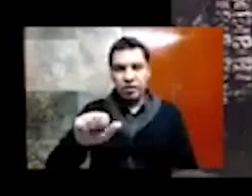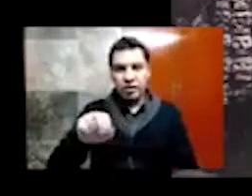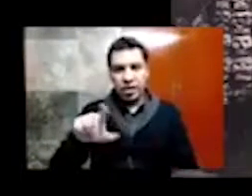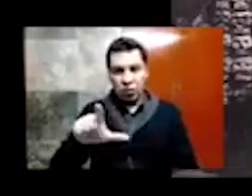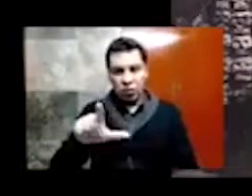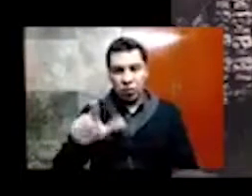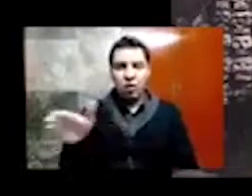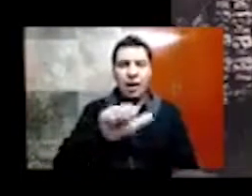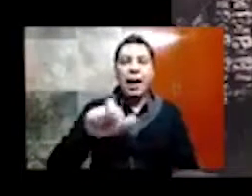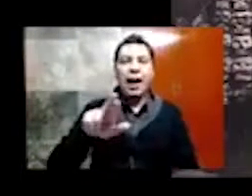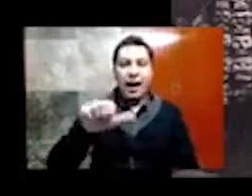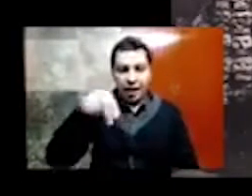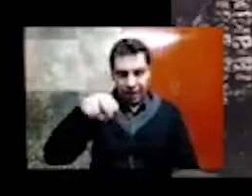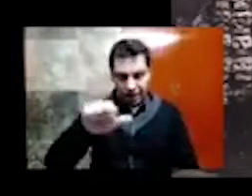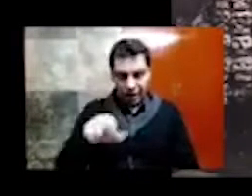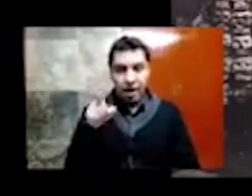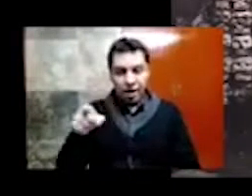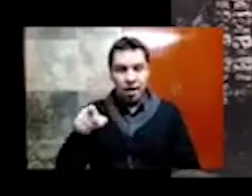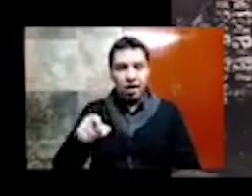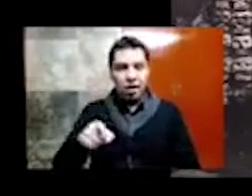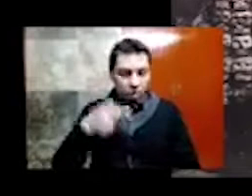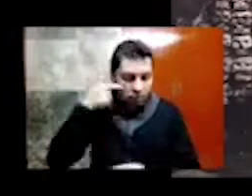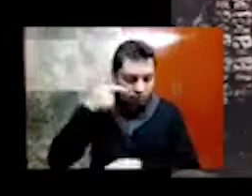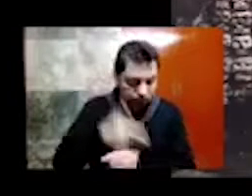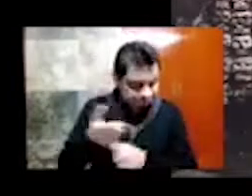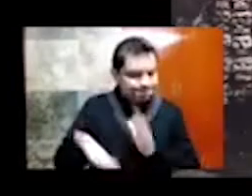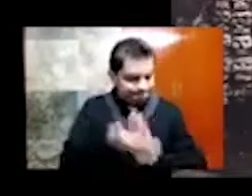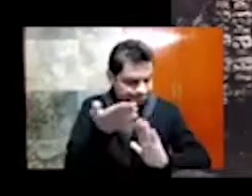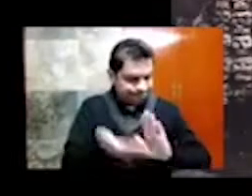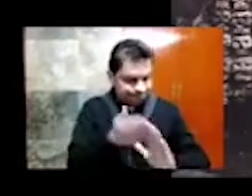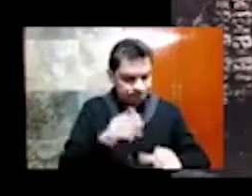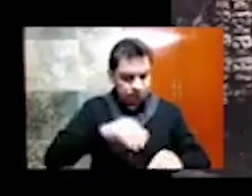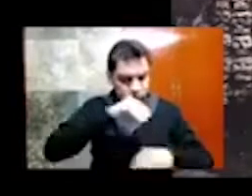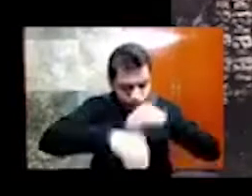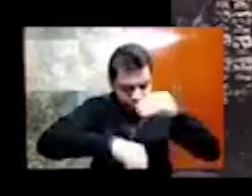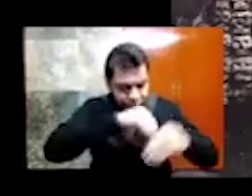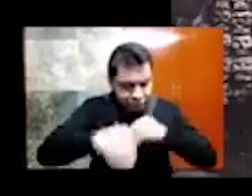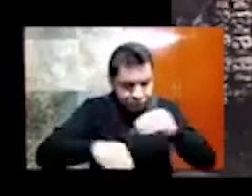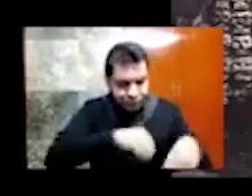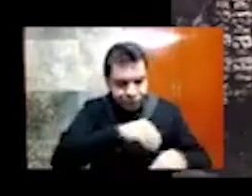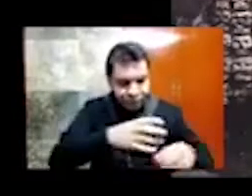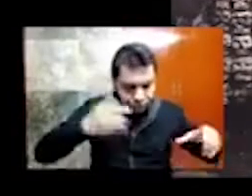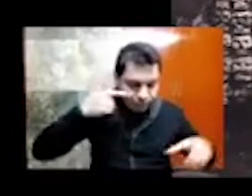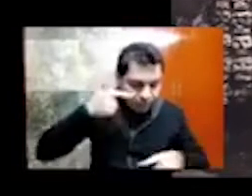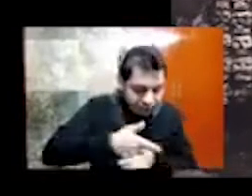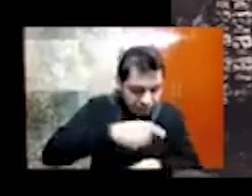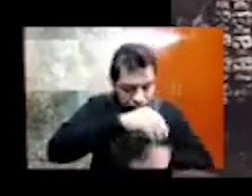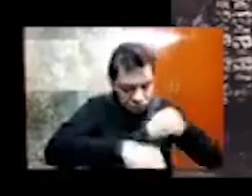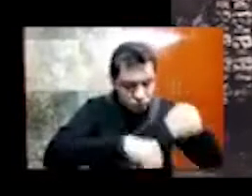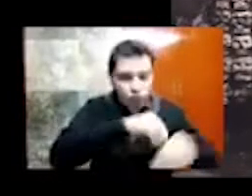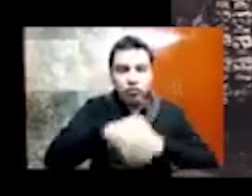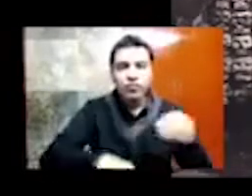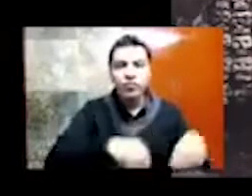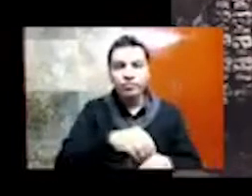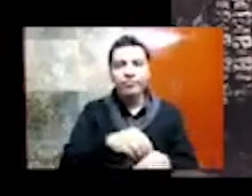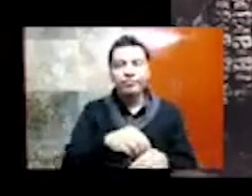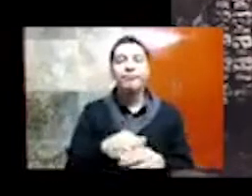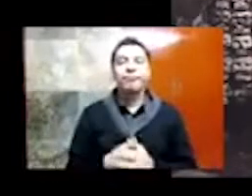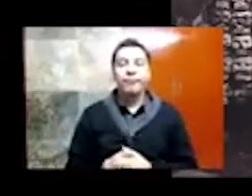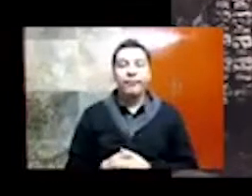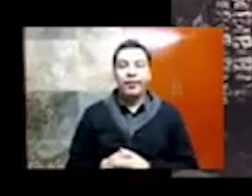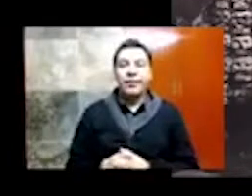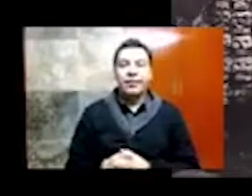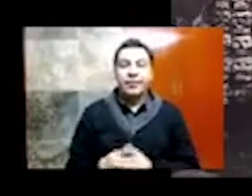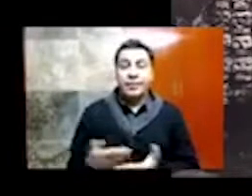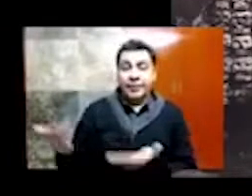cuando niños, ellos, ¿no?, que jugábamos a que Tenochtitlan se inundaba y luego la invadían los chichimecas y estas